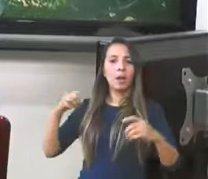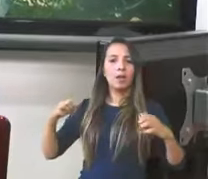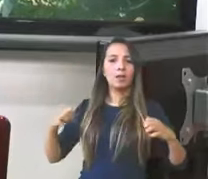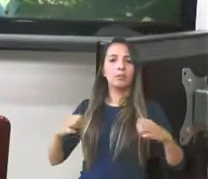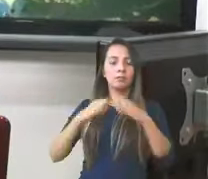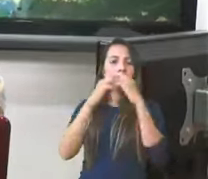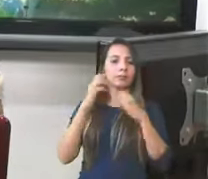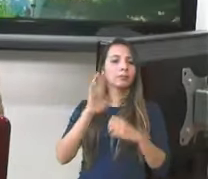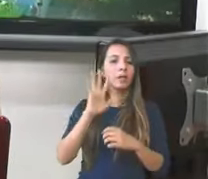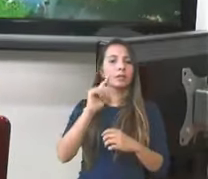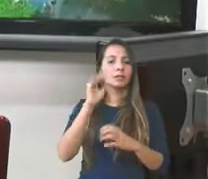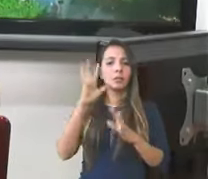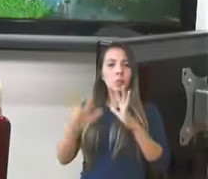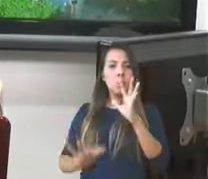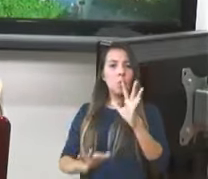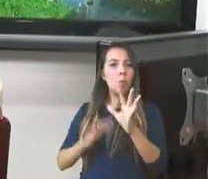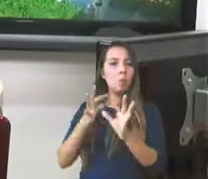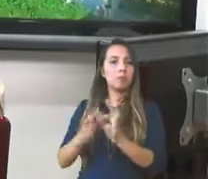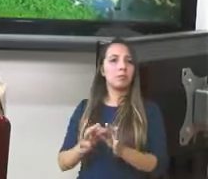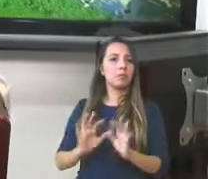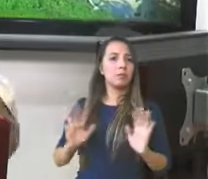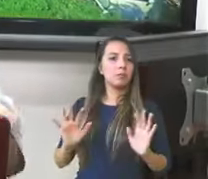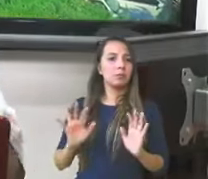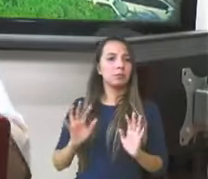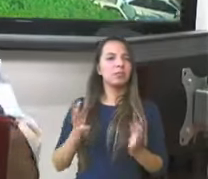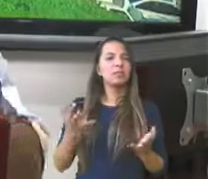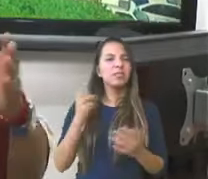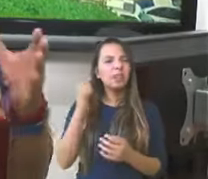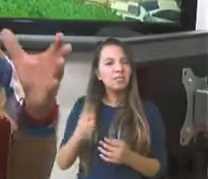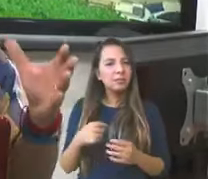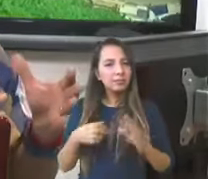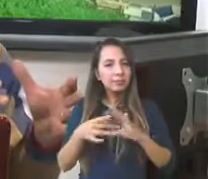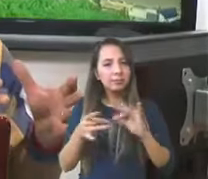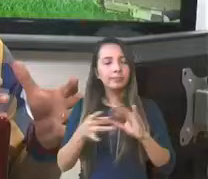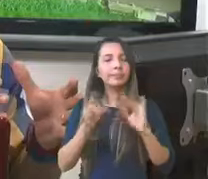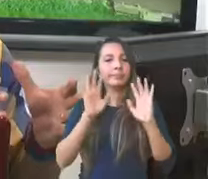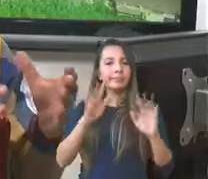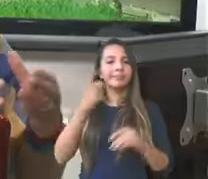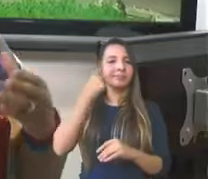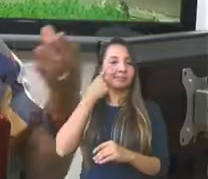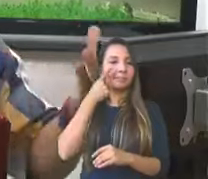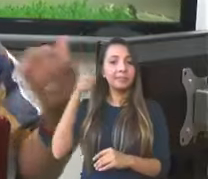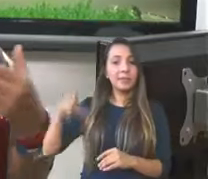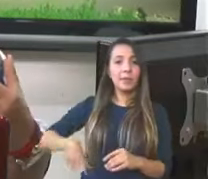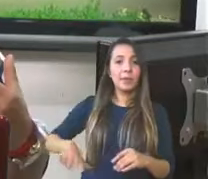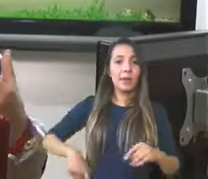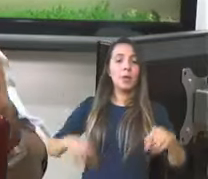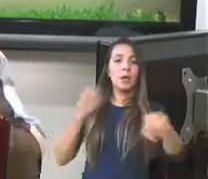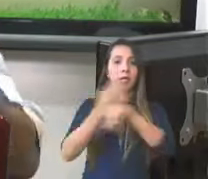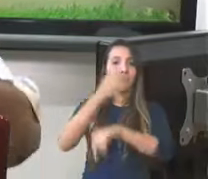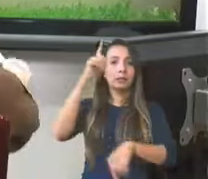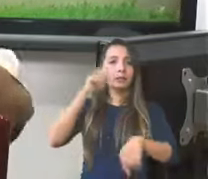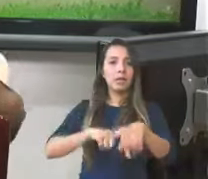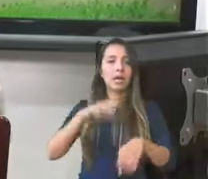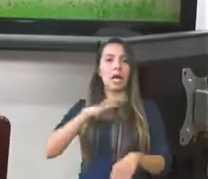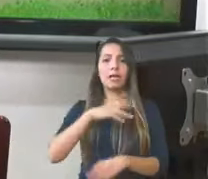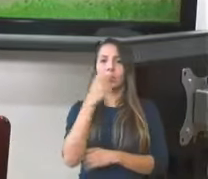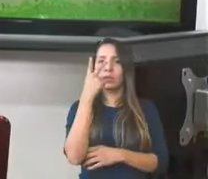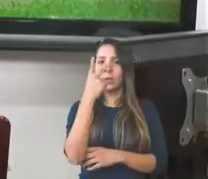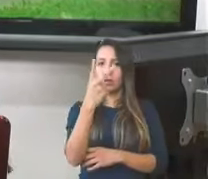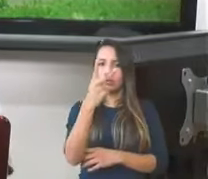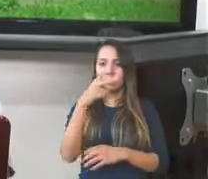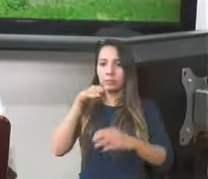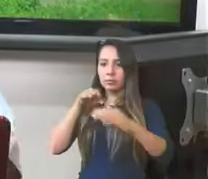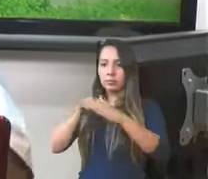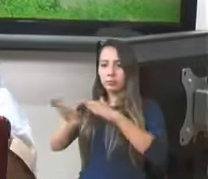la fecha. ¿Qué quiero decir con esto? Que, por ejemplo, el edificio del gobierno del estado tiene dos accesos, el edificio del